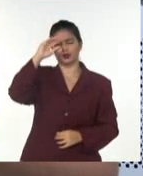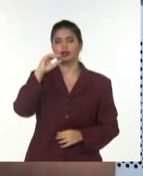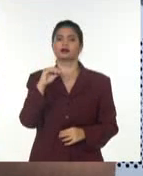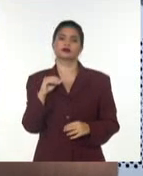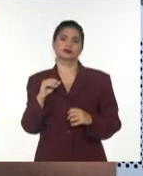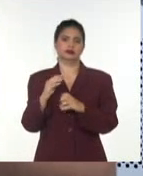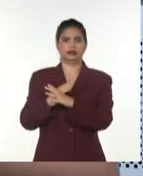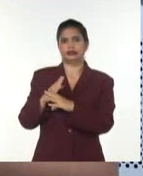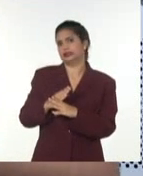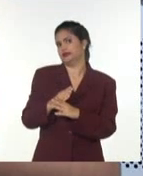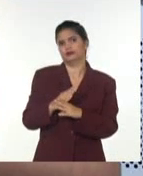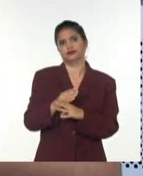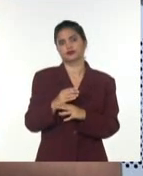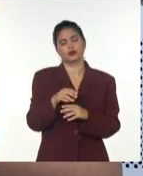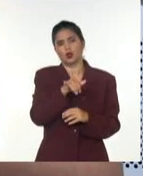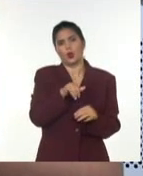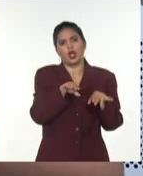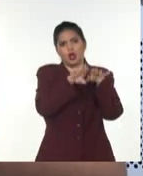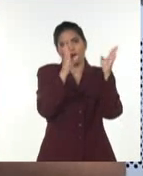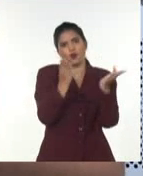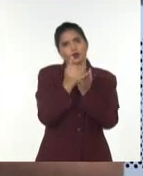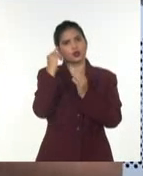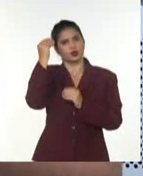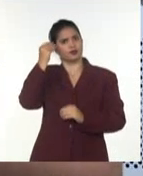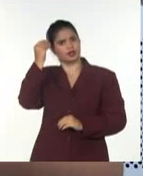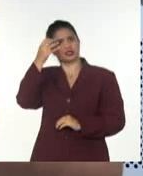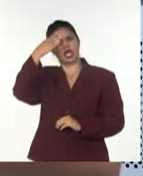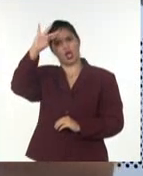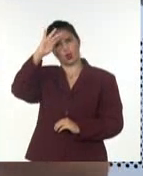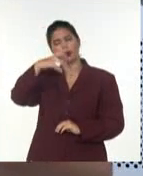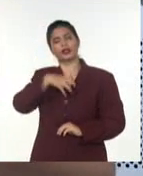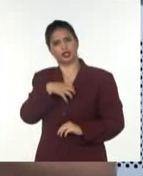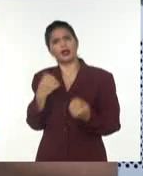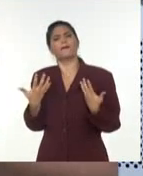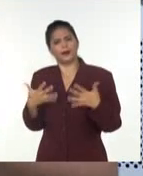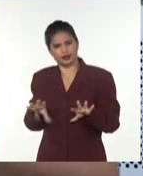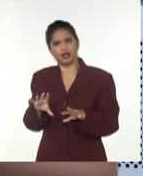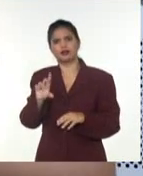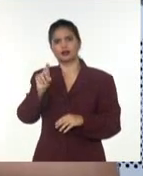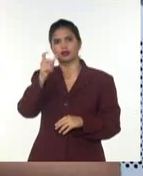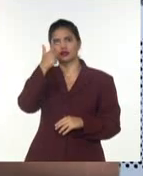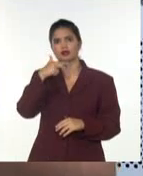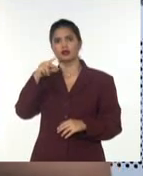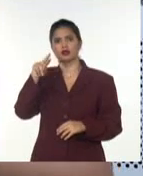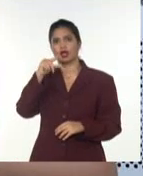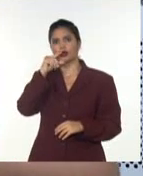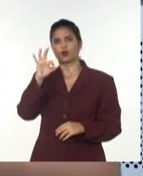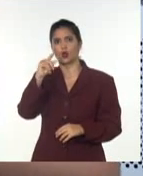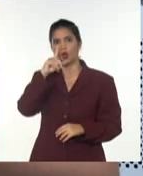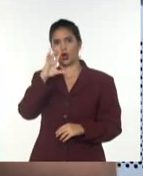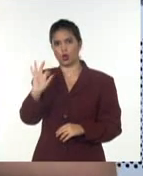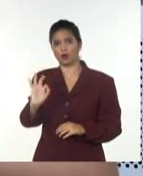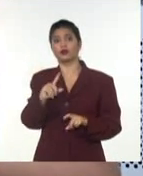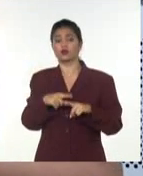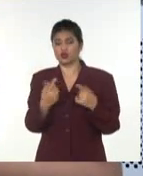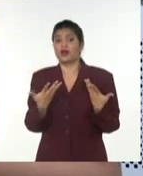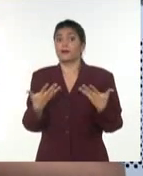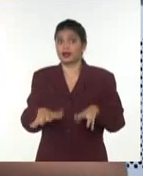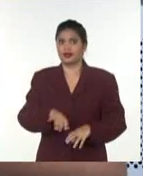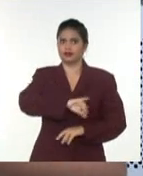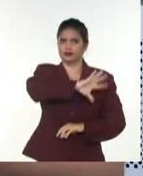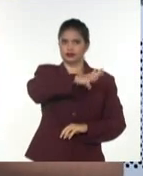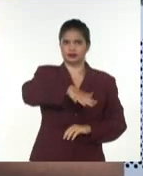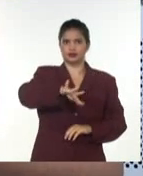como que Cuba es un hotspot de carbono azul por sus grandes extensiones de pastos marinos, de manglares, de